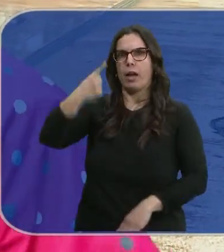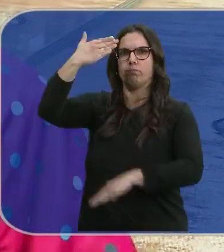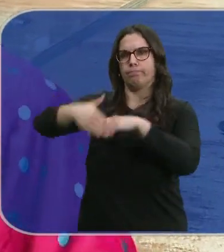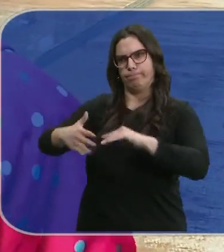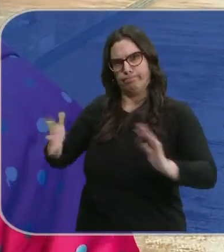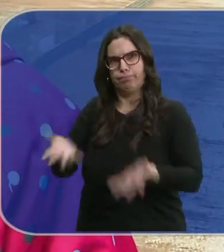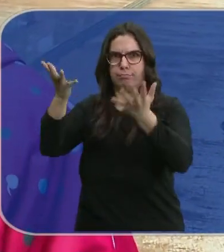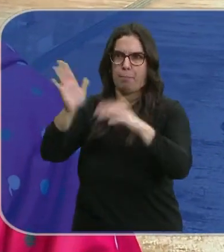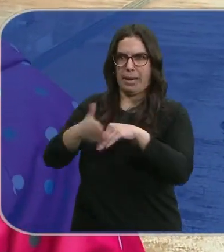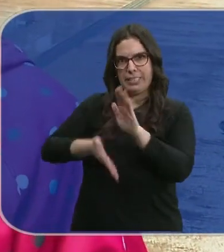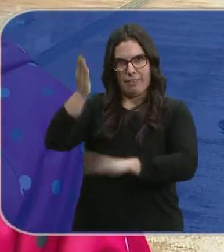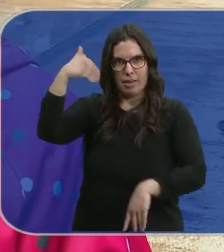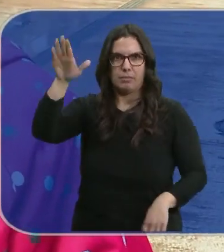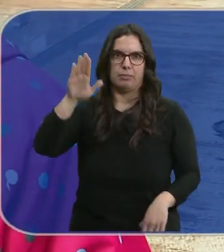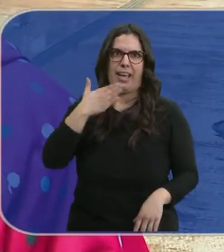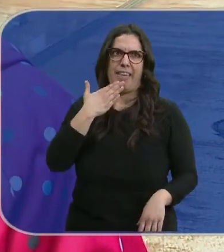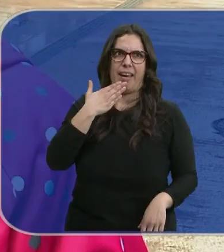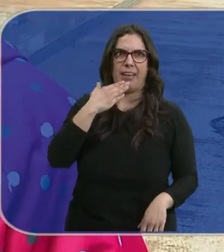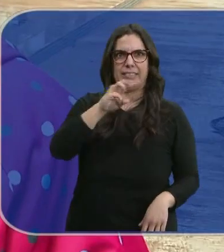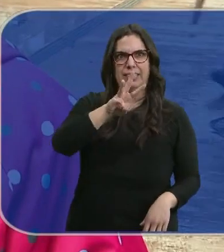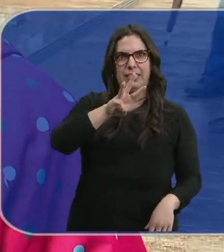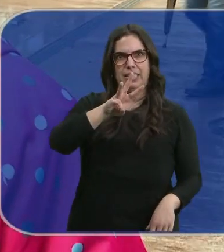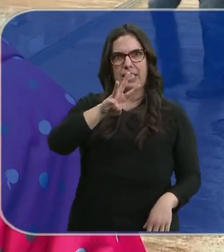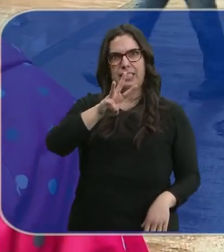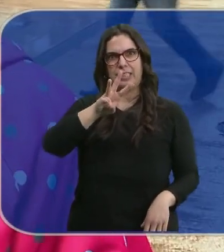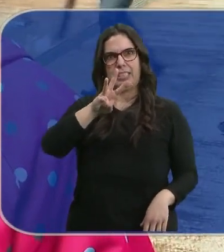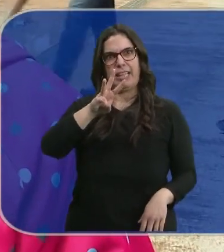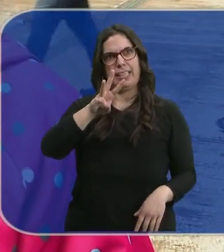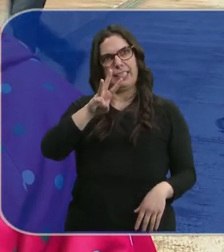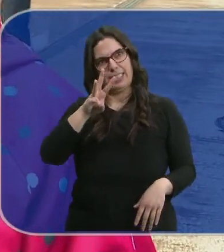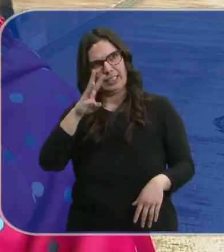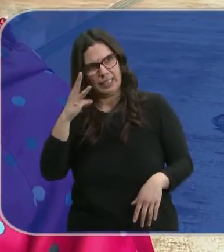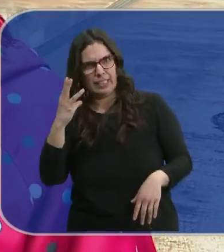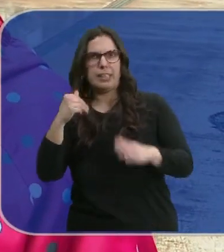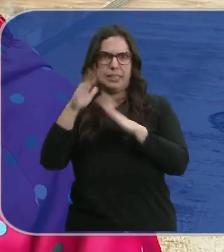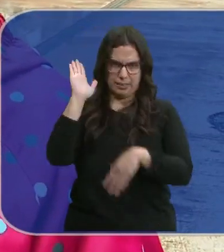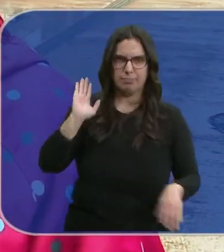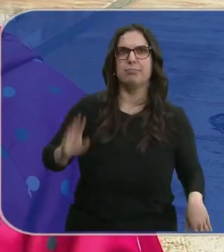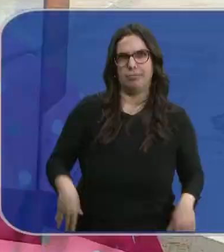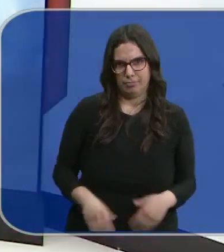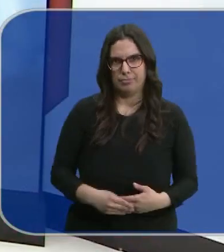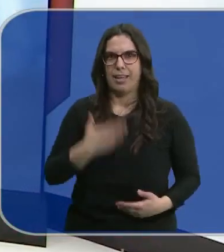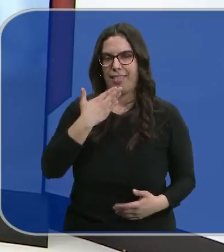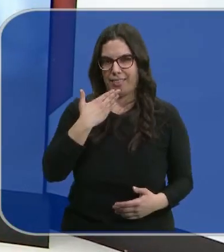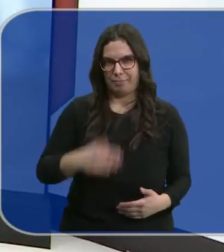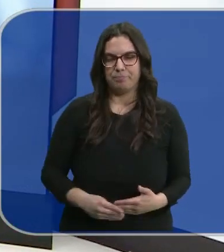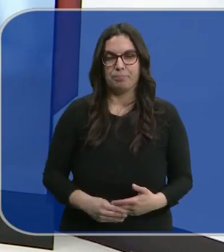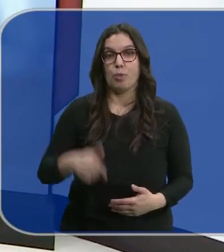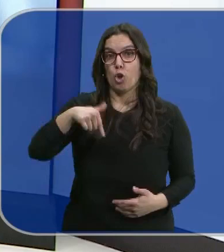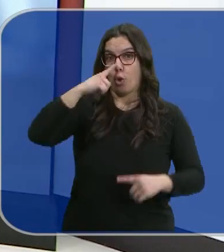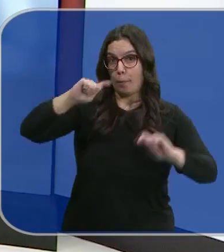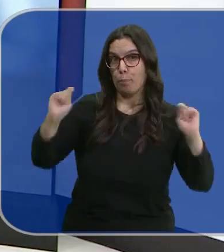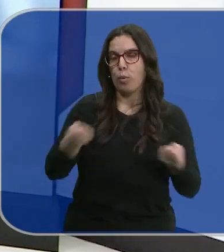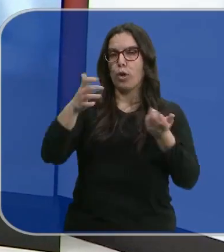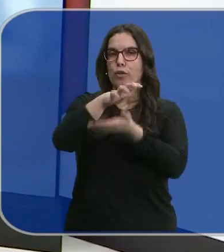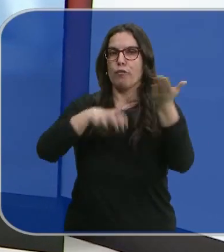un empujocito para que marchara, con 30 y ya bastantes. Hoy se ha hecho público